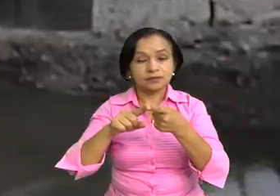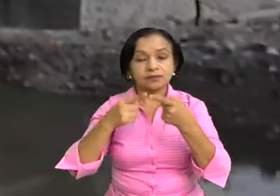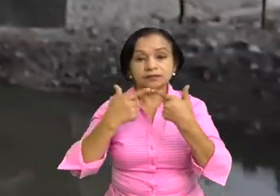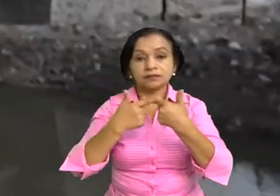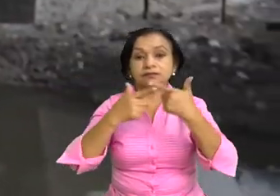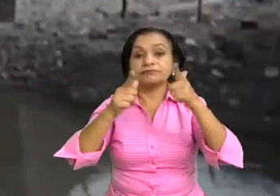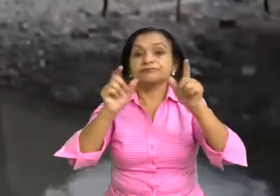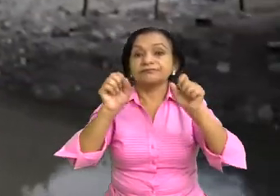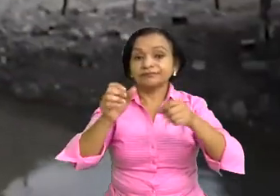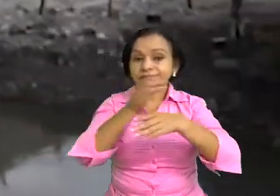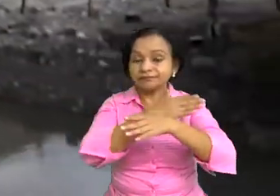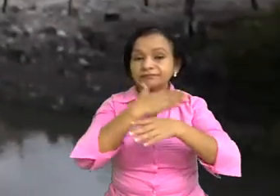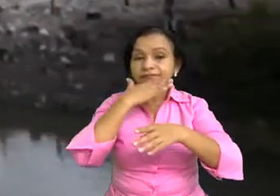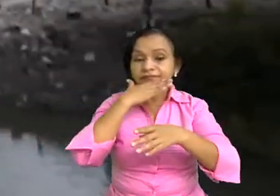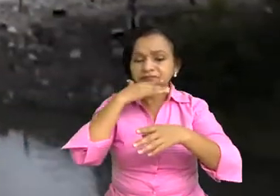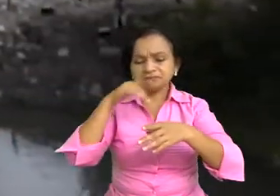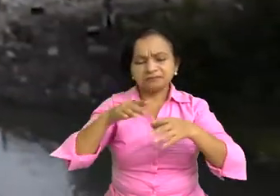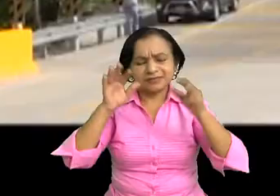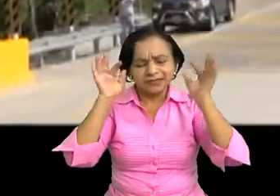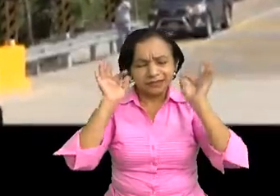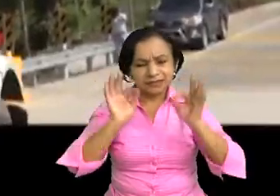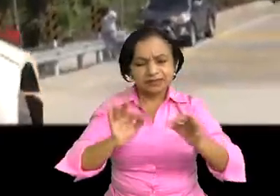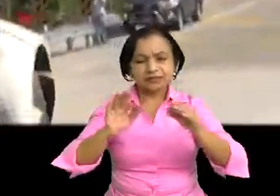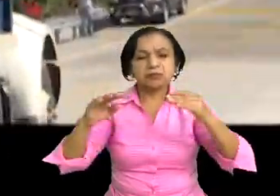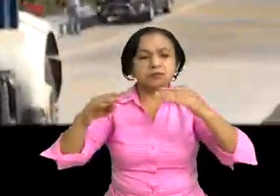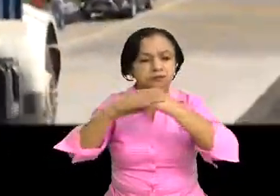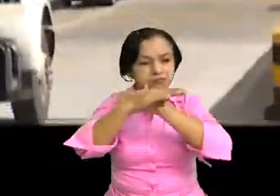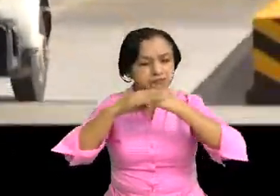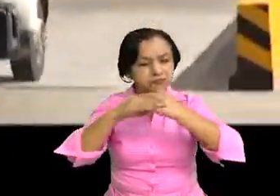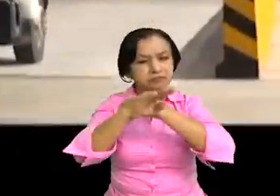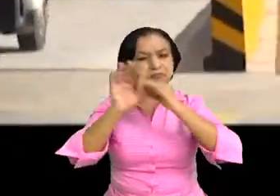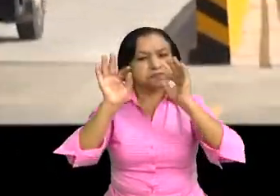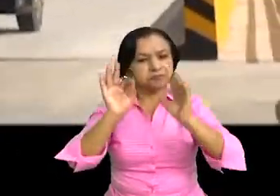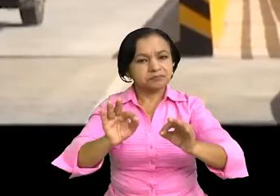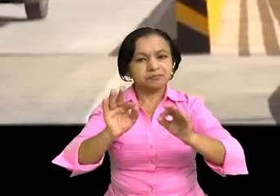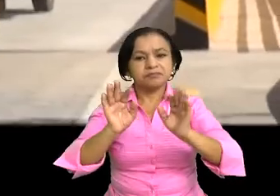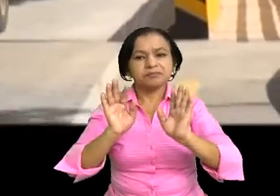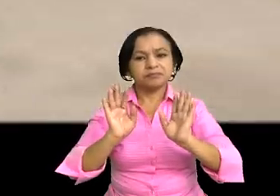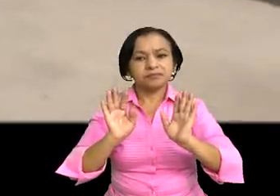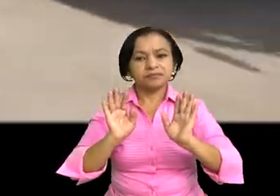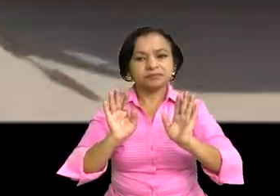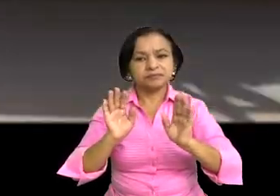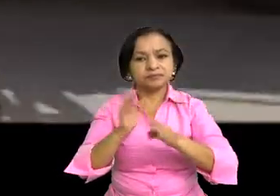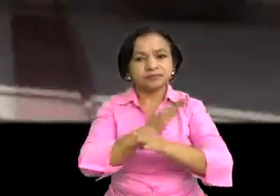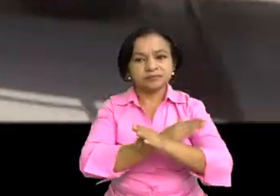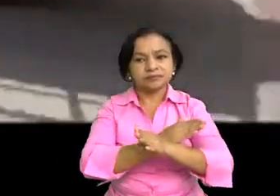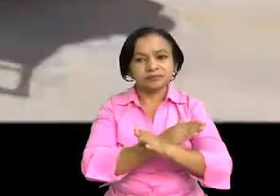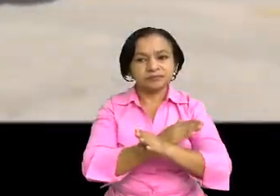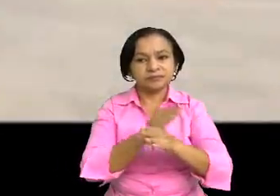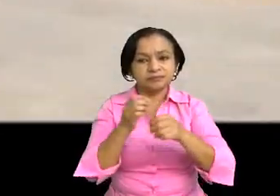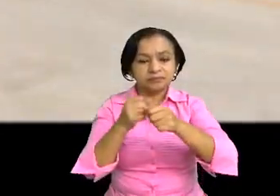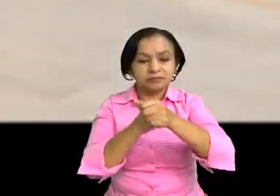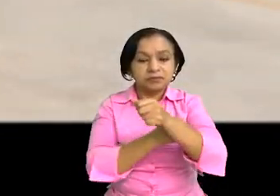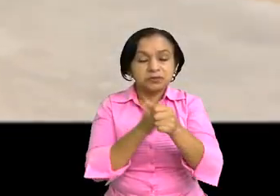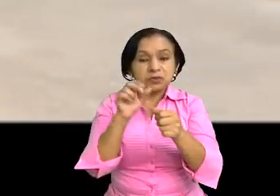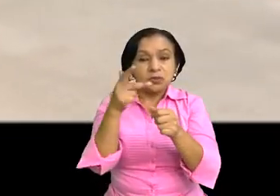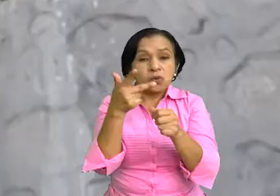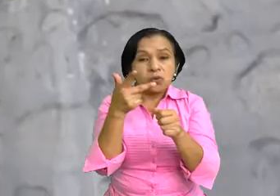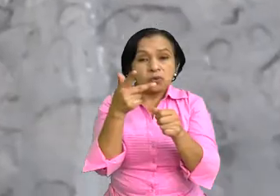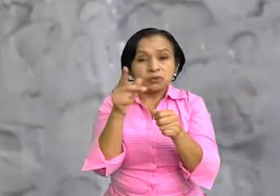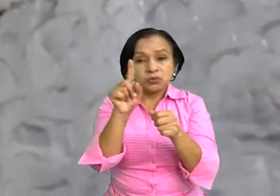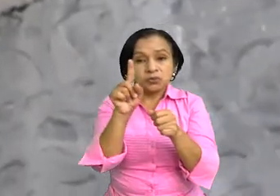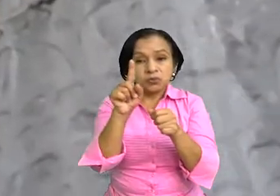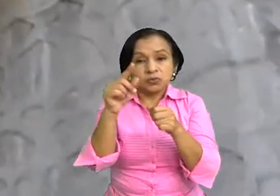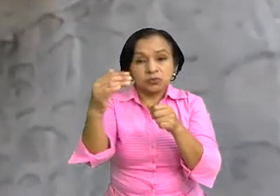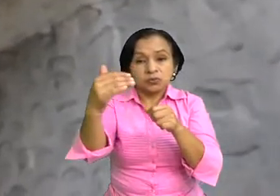Libertad. Ahora seguro todo el mundo, ahora tranquilo todo el mundo. Antes había un pequeño puente de 8 metros y de un solo carril